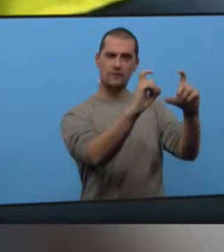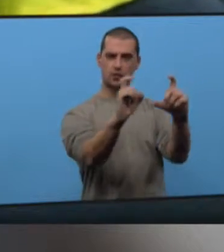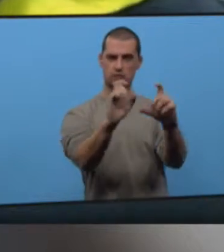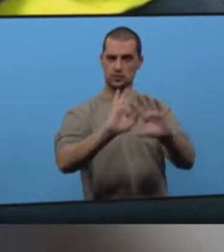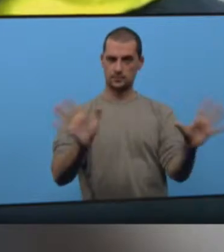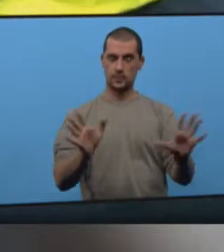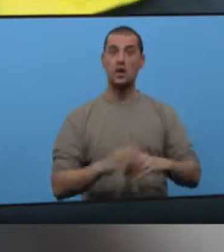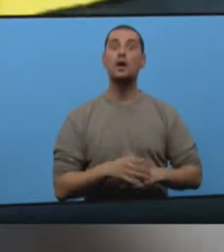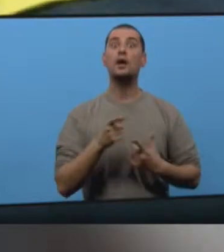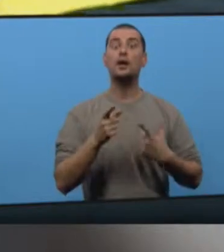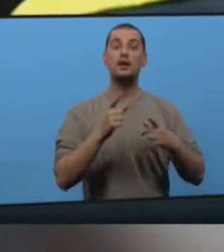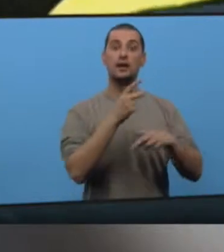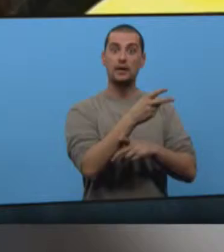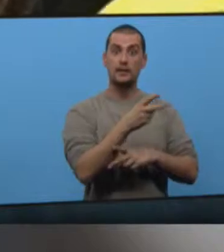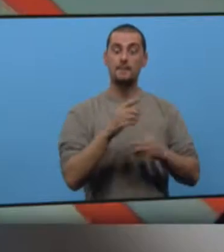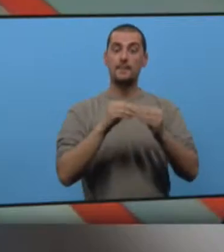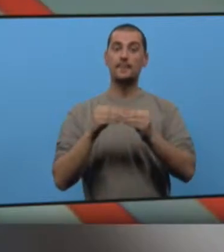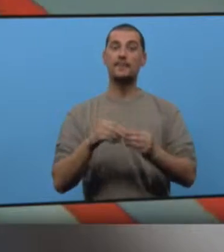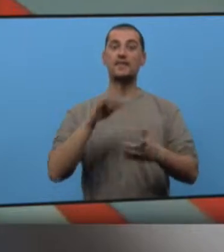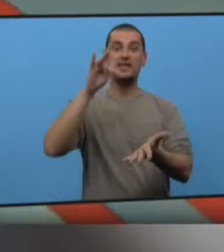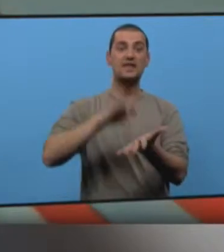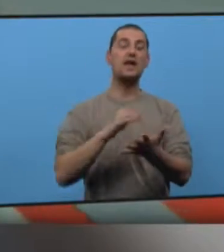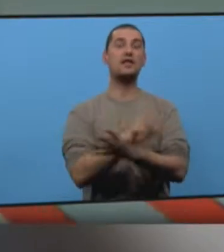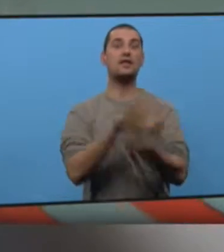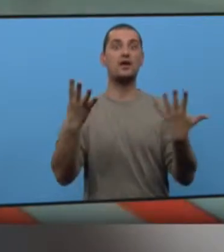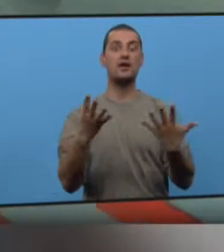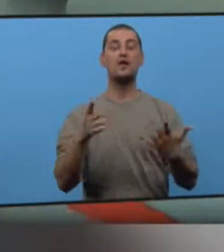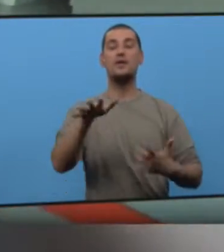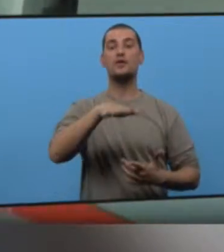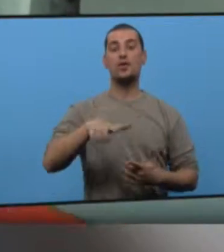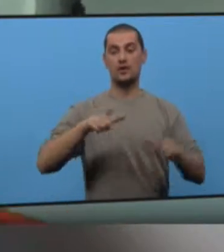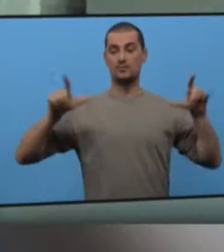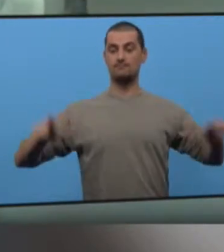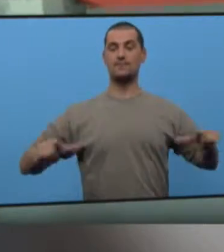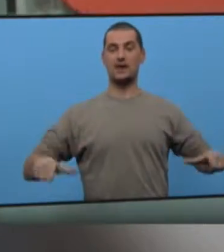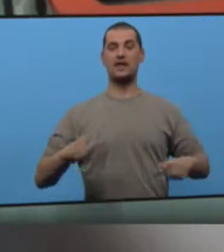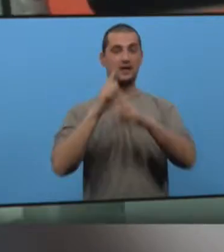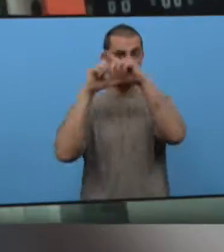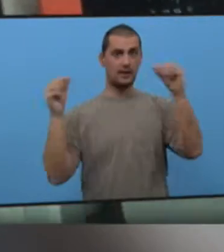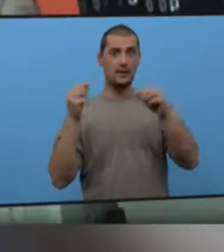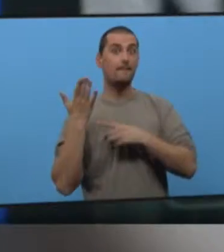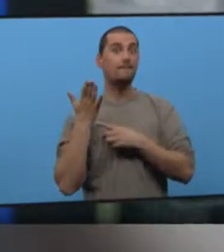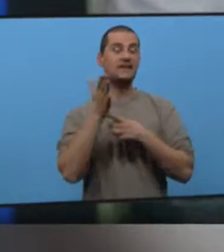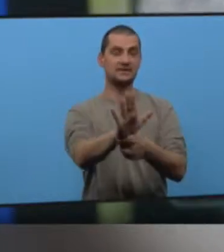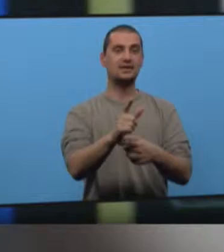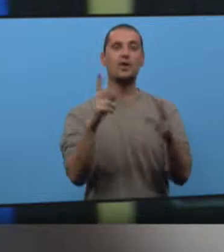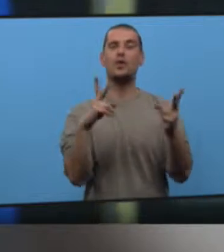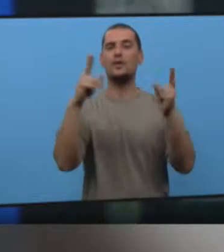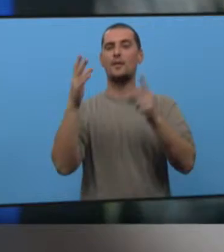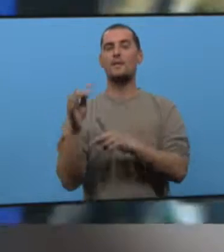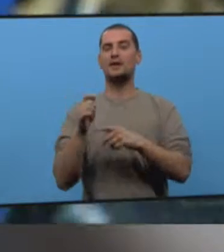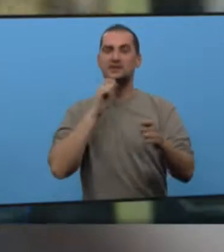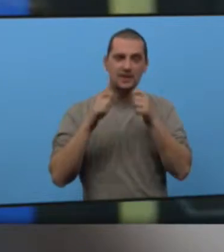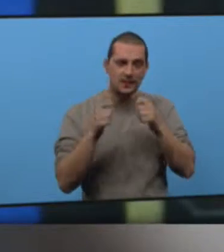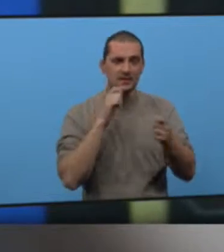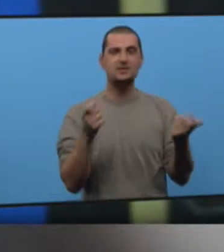A grabación do concurso será o vindeiro día 19 nos platós da TIC, coa proxección das curtametraxes, os making of e